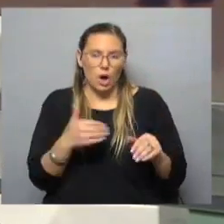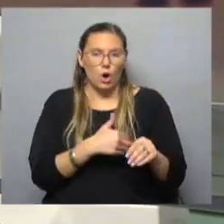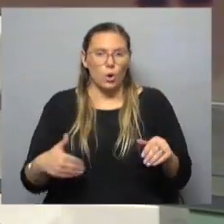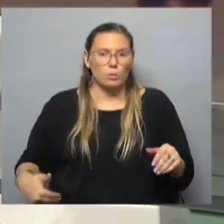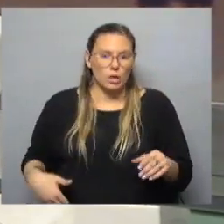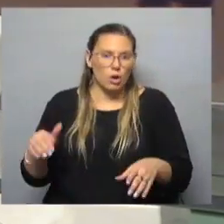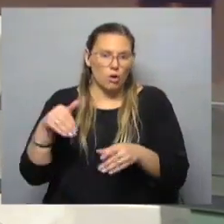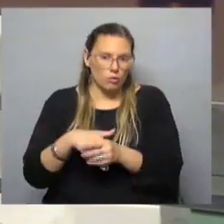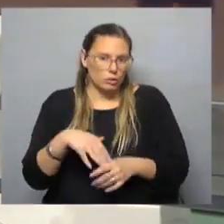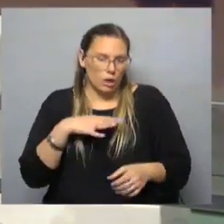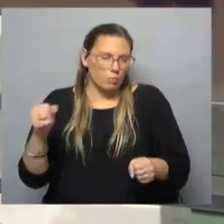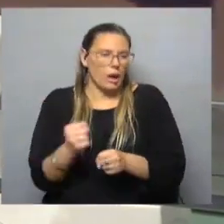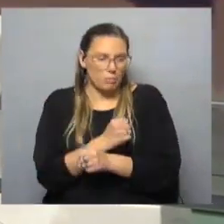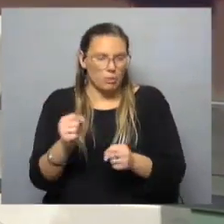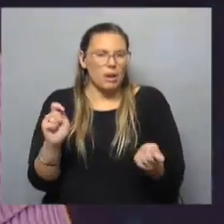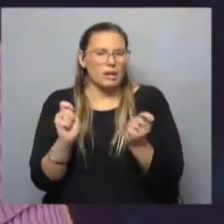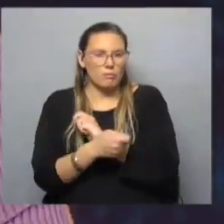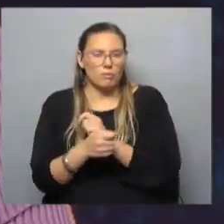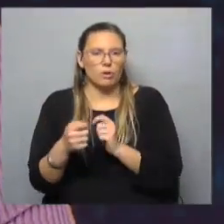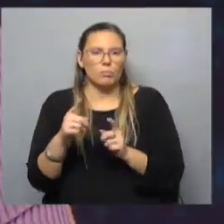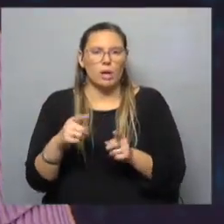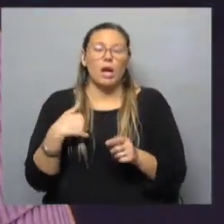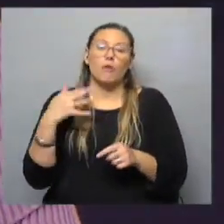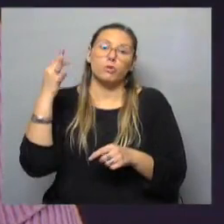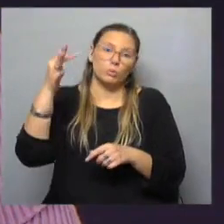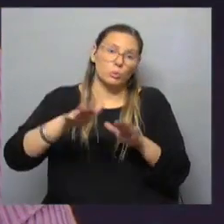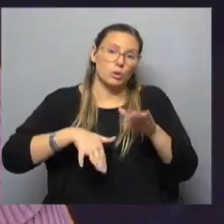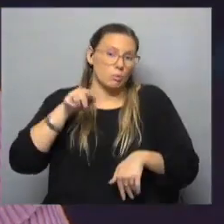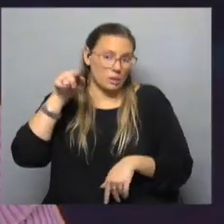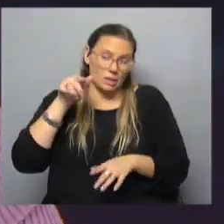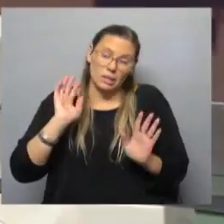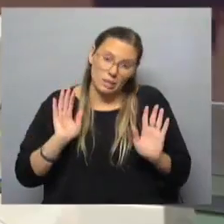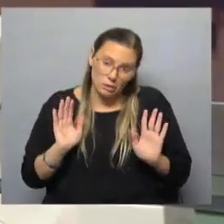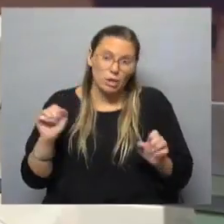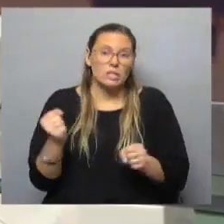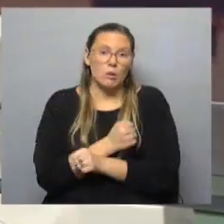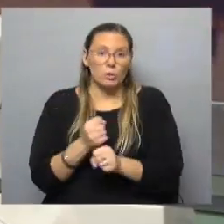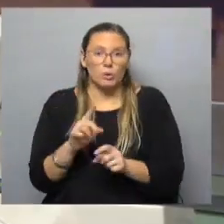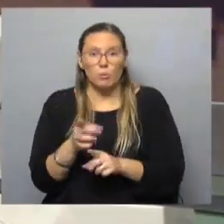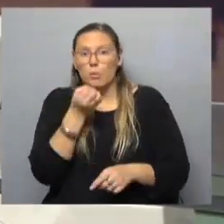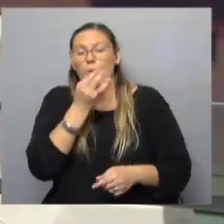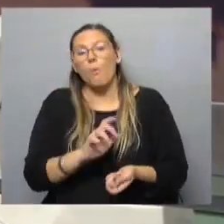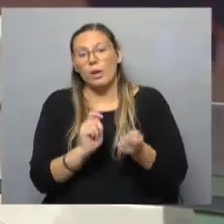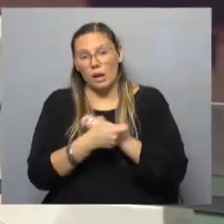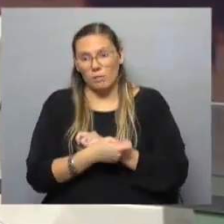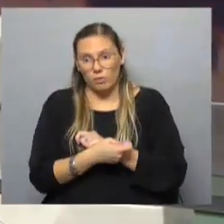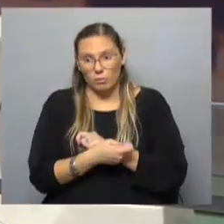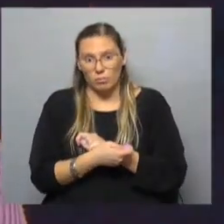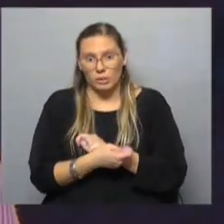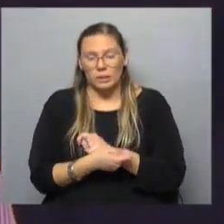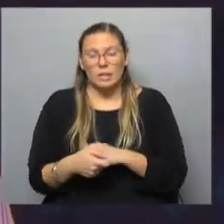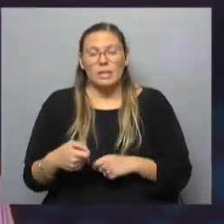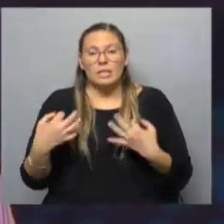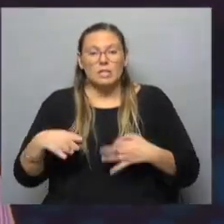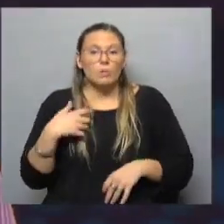los votos para aprobar esta reforma. Nuestro futuro depende de eso, de que se apruebe, pero que sea una buena reforma previsional. Bueno,